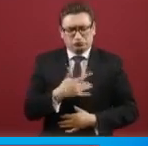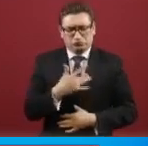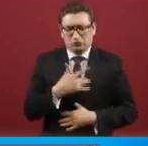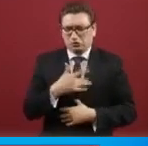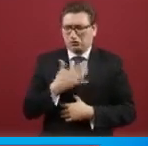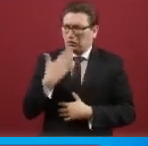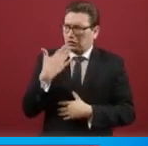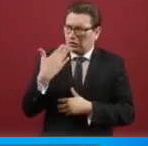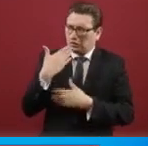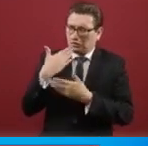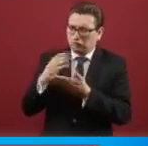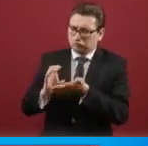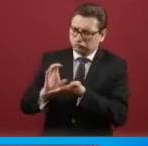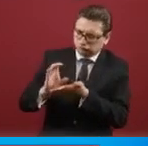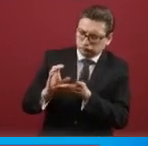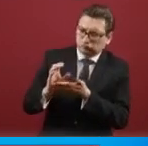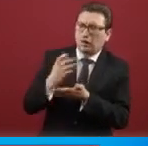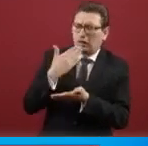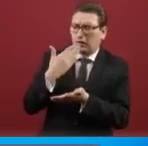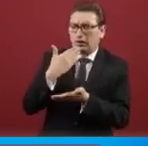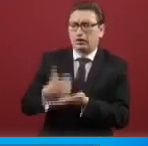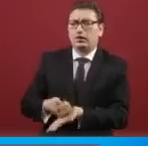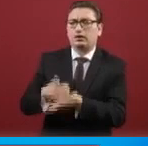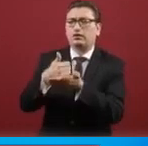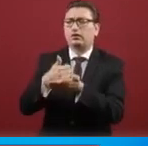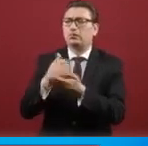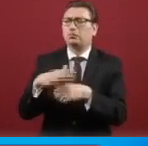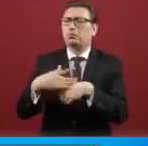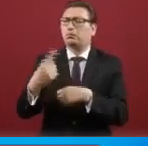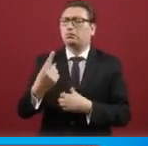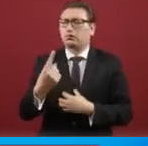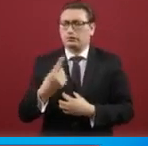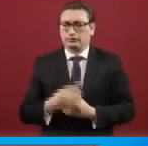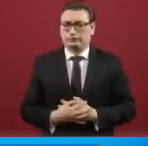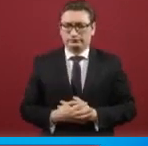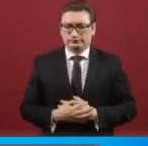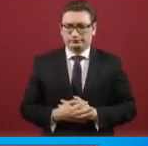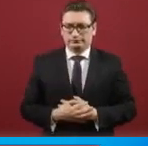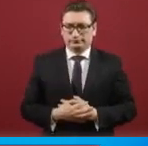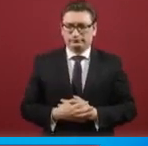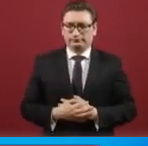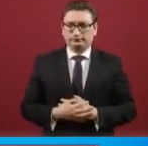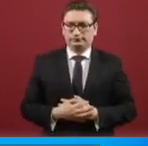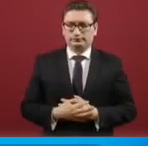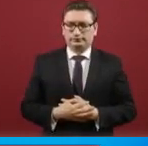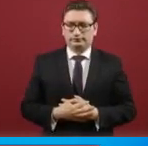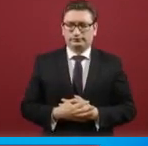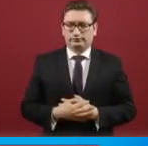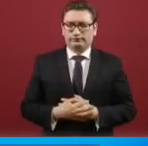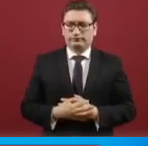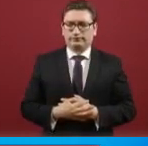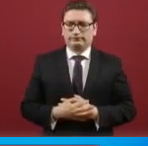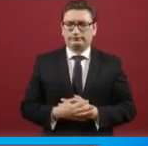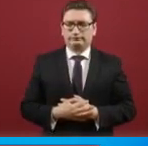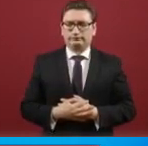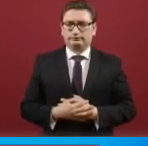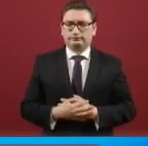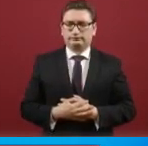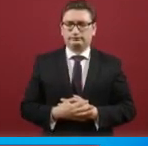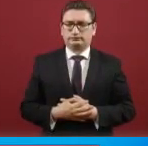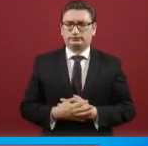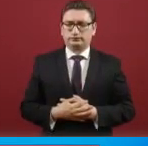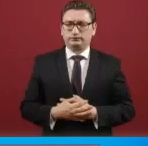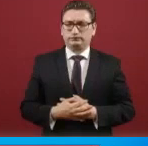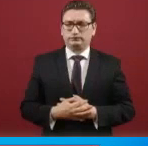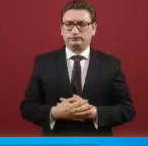ayuda. Es necesaria la inversión privada para el crecimiento económico a nivel nacional y se apoyará a todos los productores de café de Veracruz y